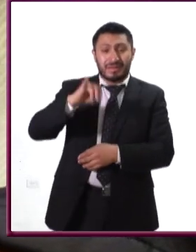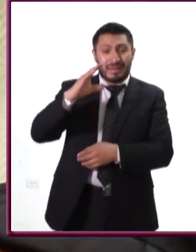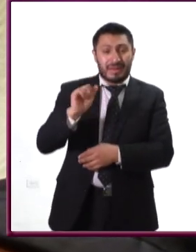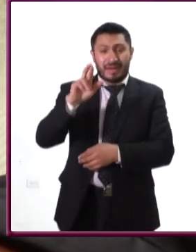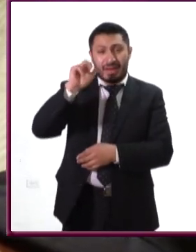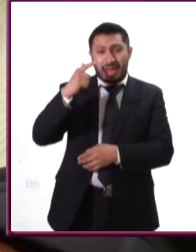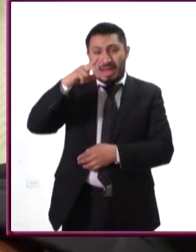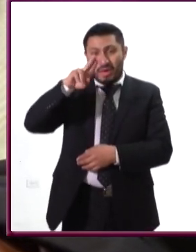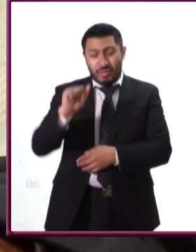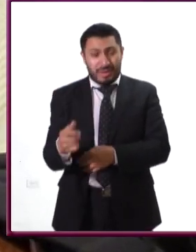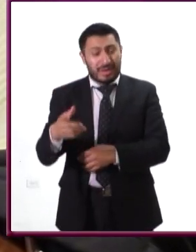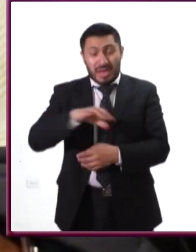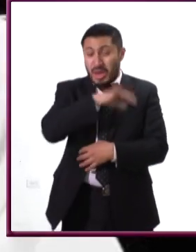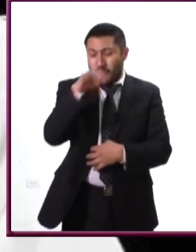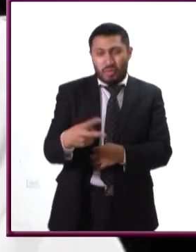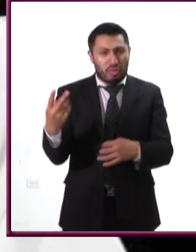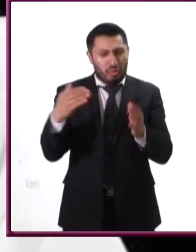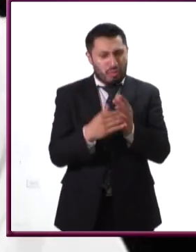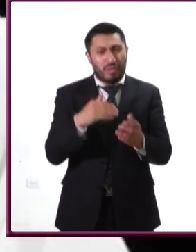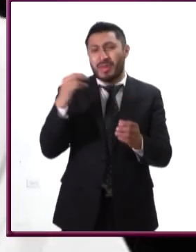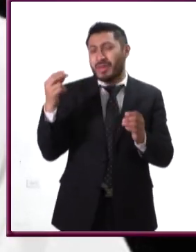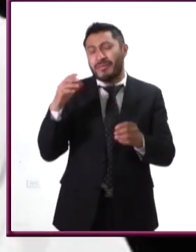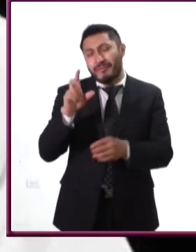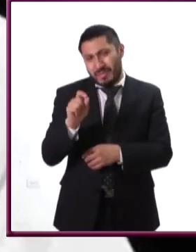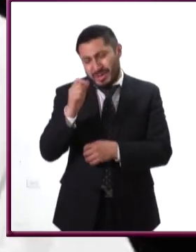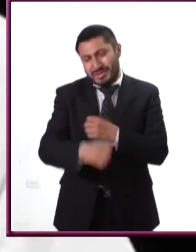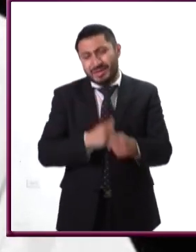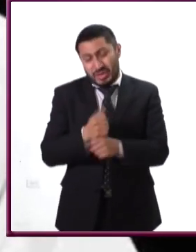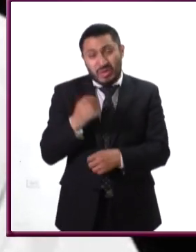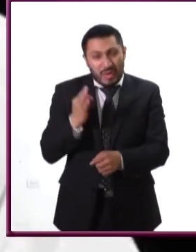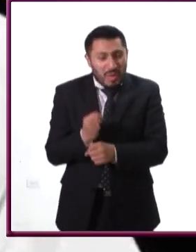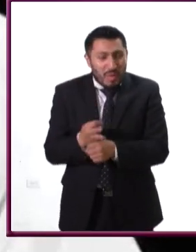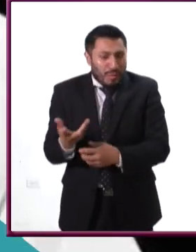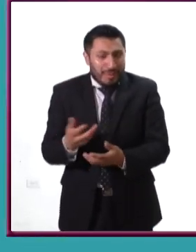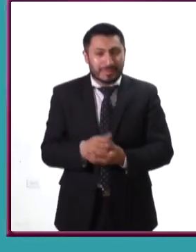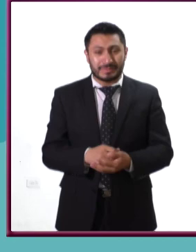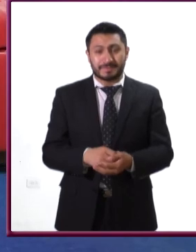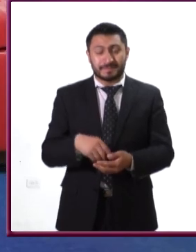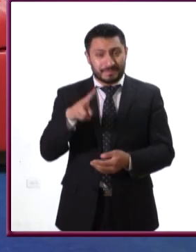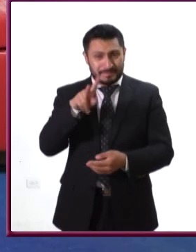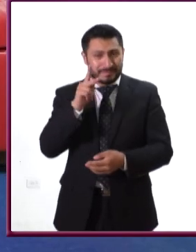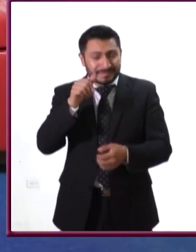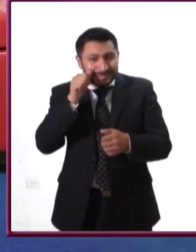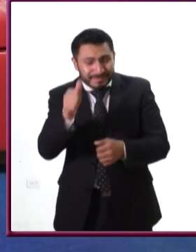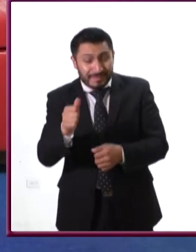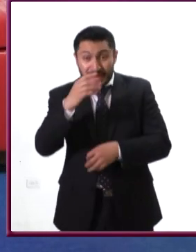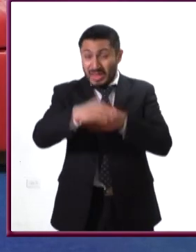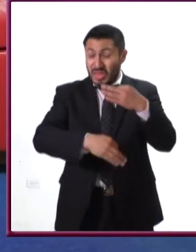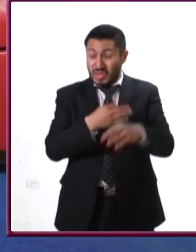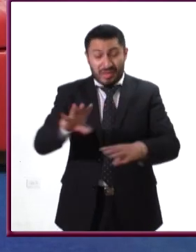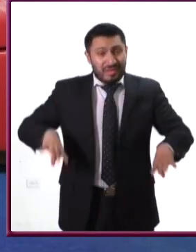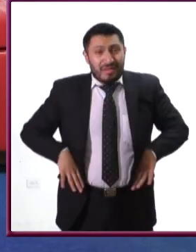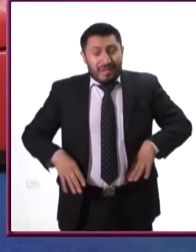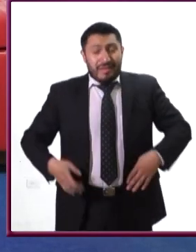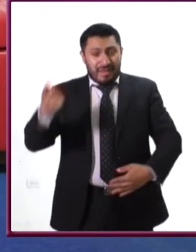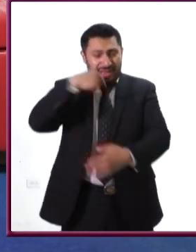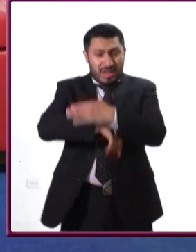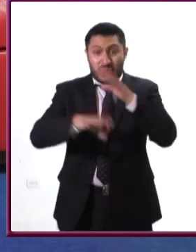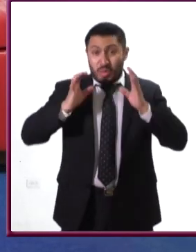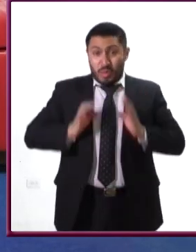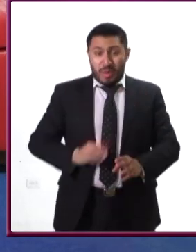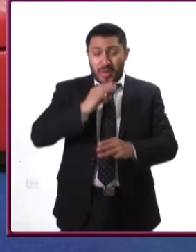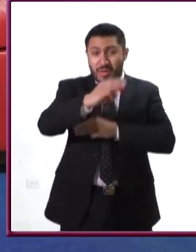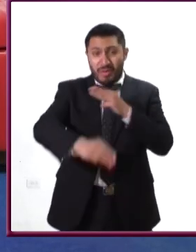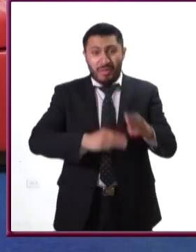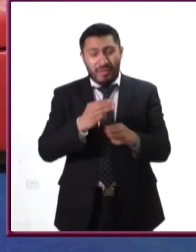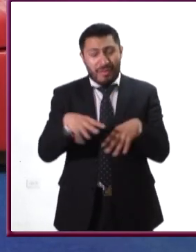Nació en Nicaragua y justamente murió este año en el 2020. Pero oye esto, es una belleza. Todos los elementos